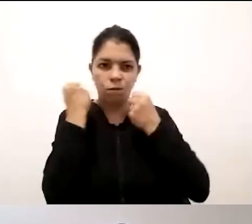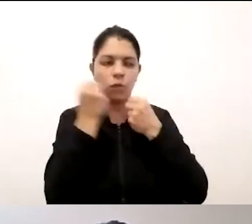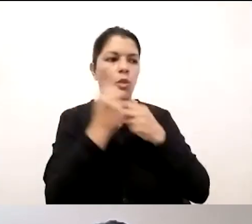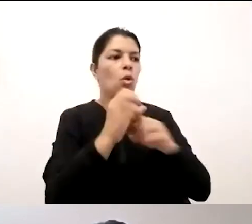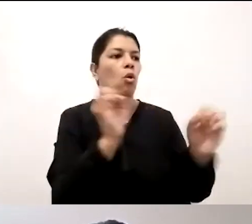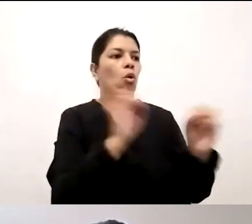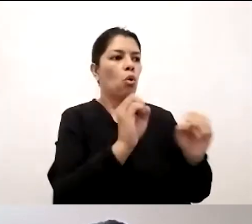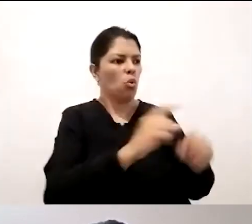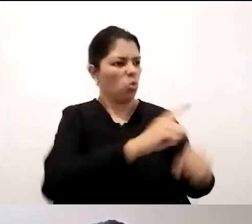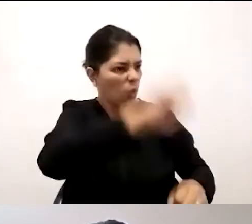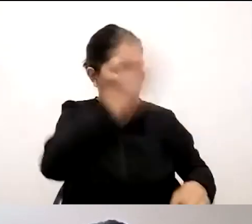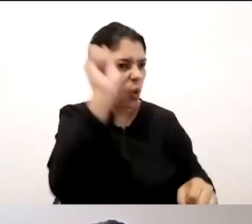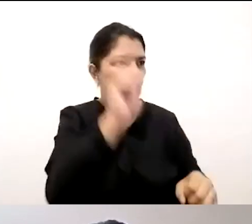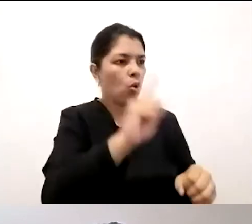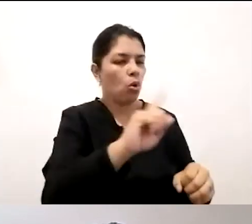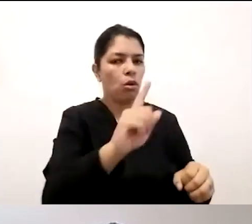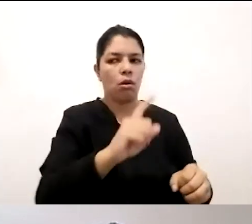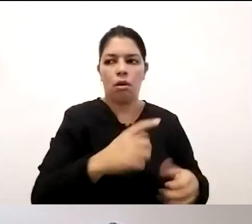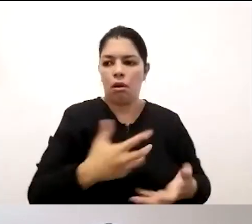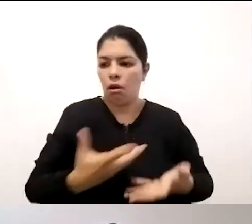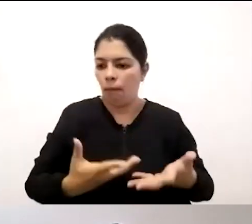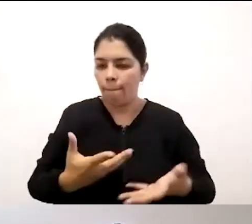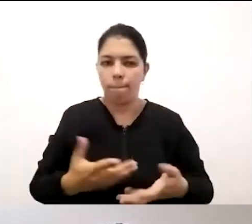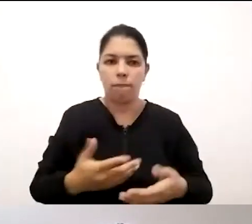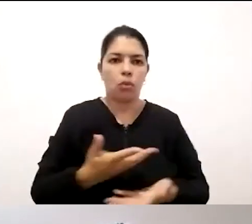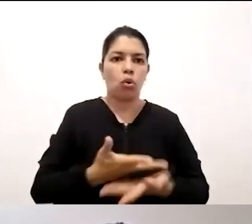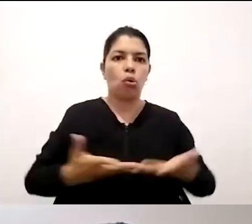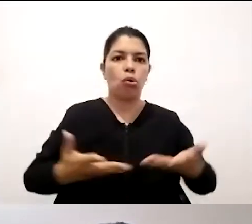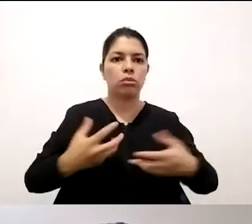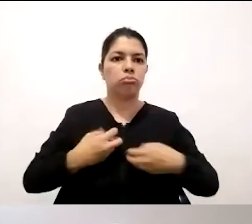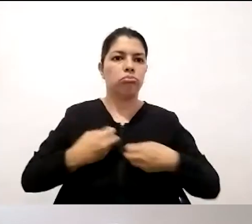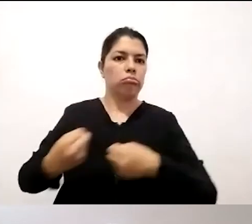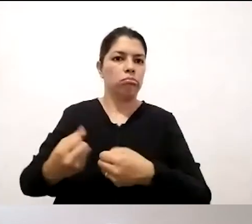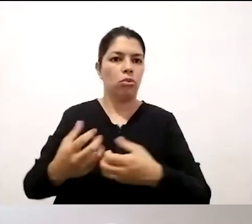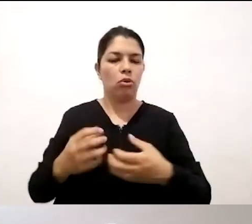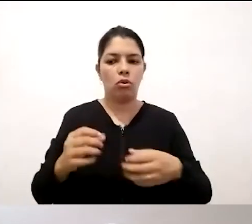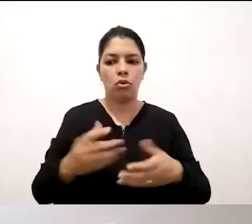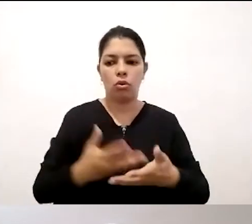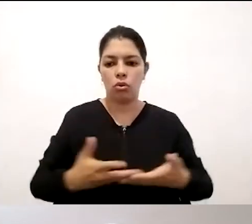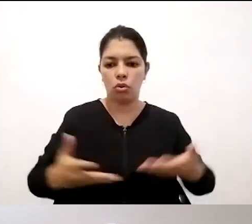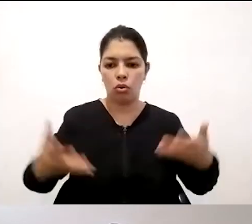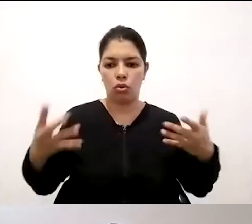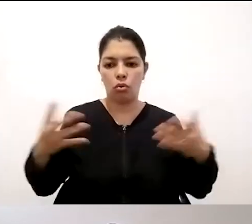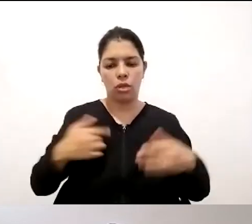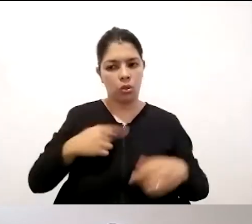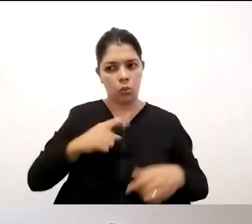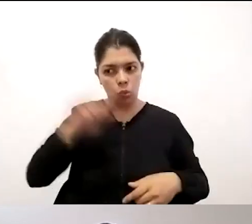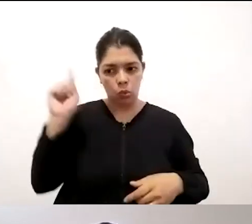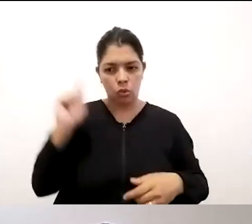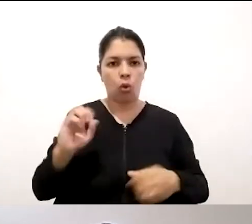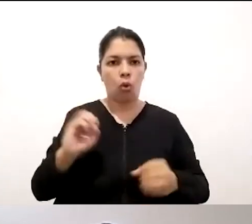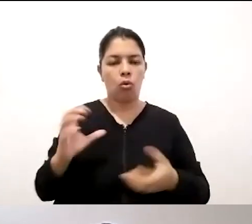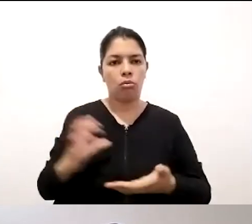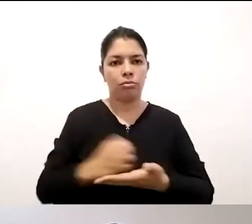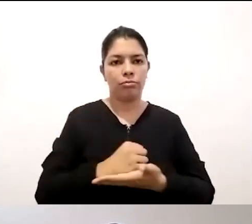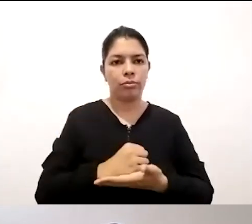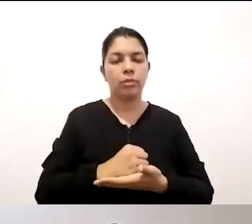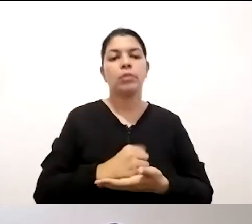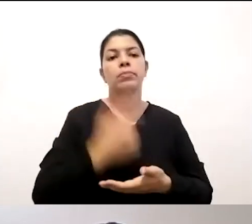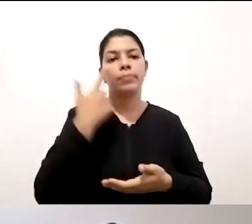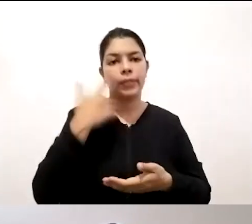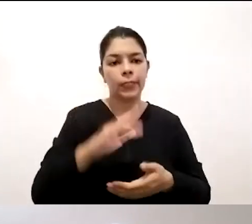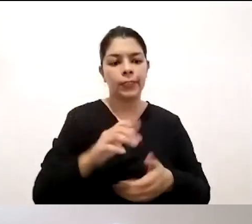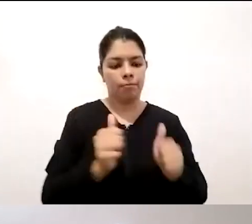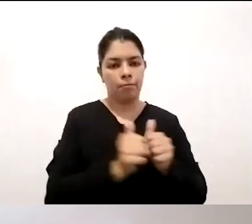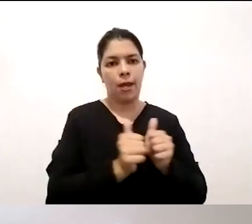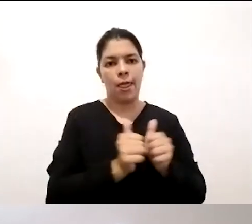con otros en sus derechos. Entonces, este tipo de violencia tiene un control y una manipulación por parte de la pareja o de otra